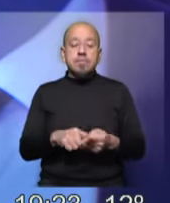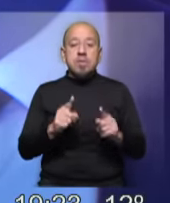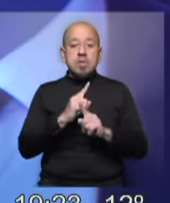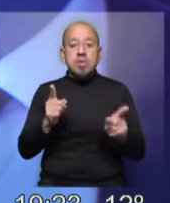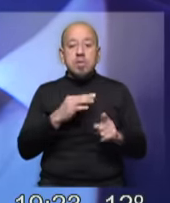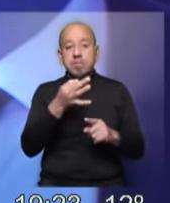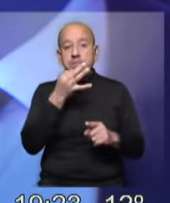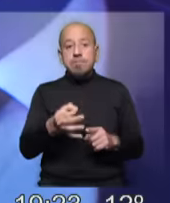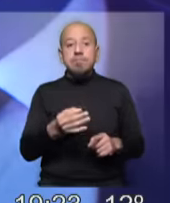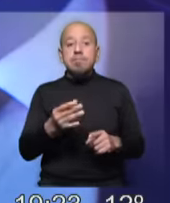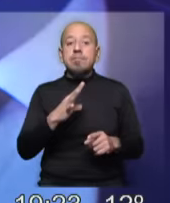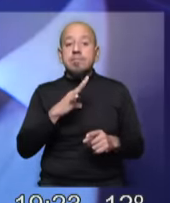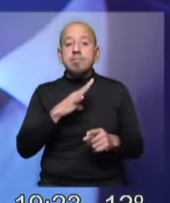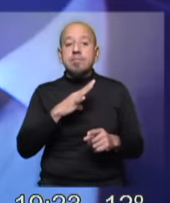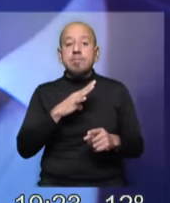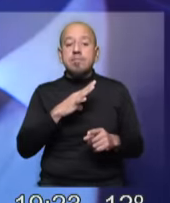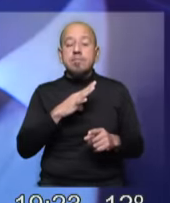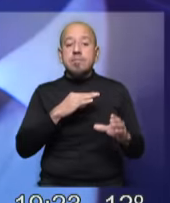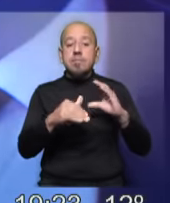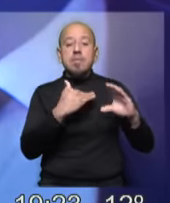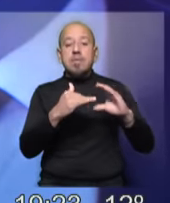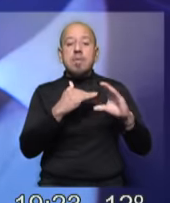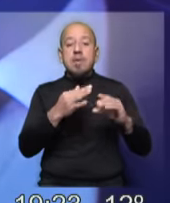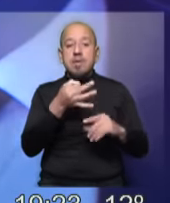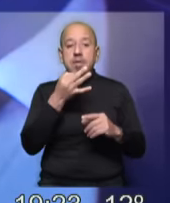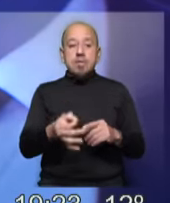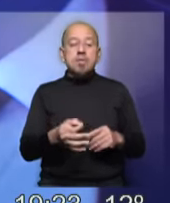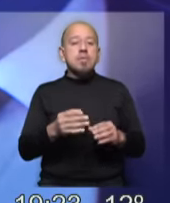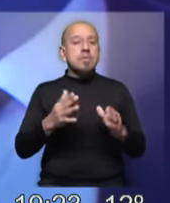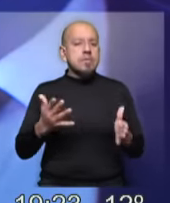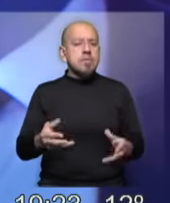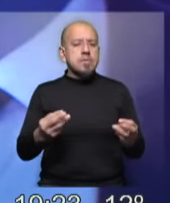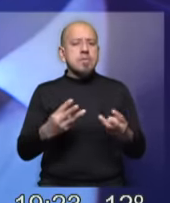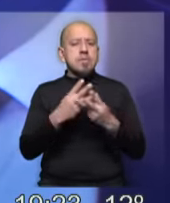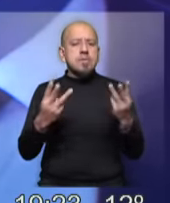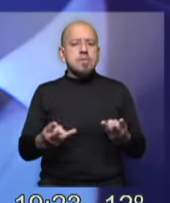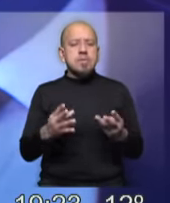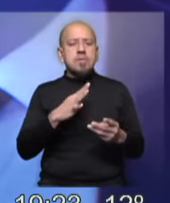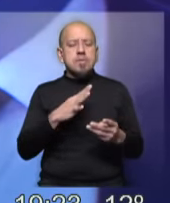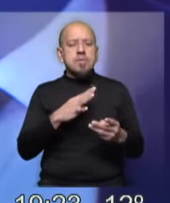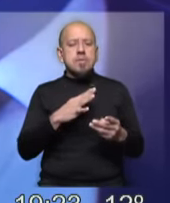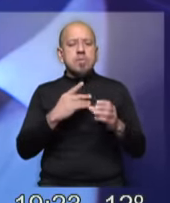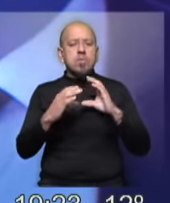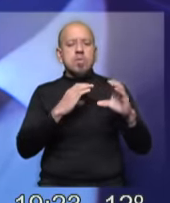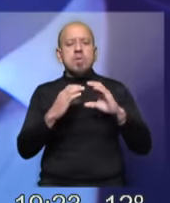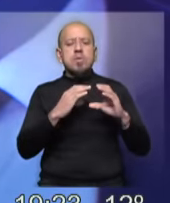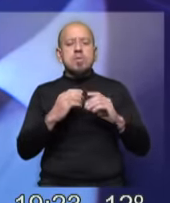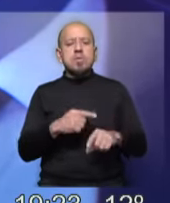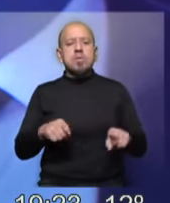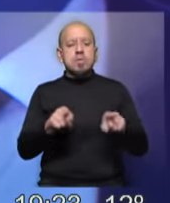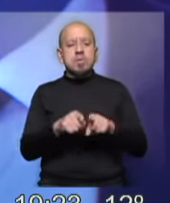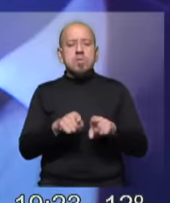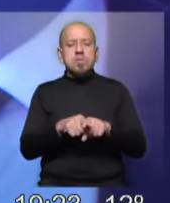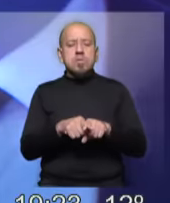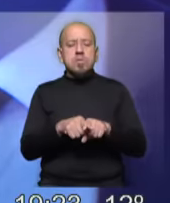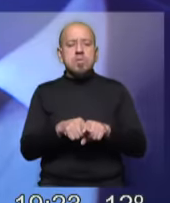divulgar que existían estos chats y decir en sentido general que existían determinadas comunicaciones. Sí. Lo mismo que en